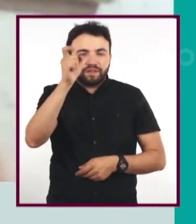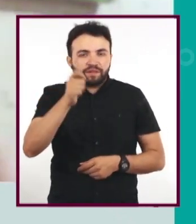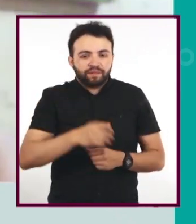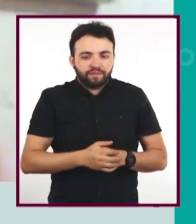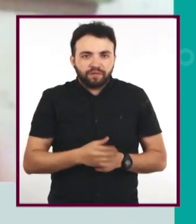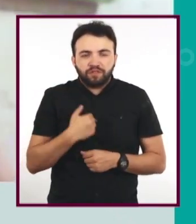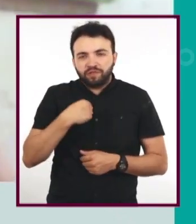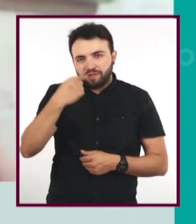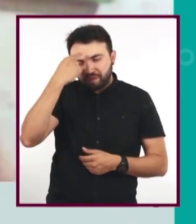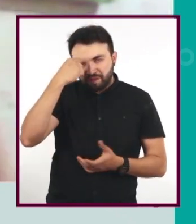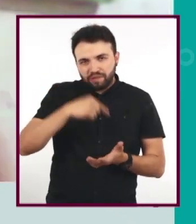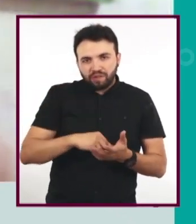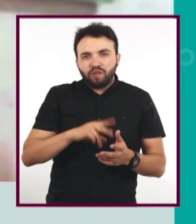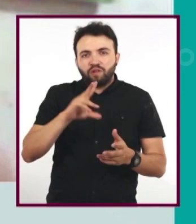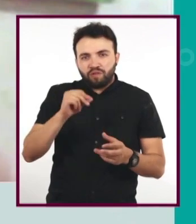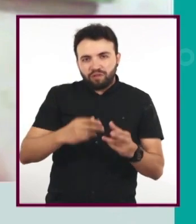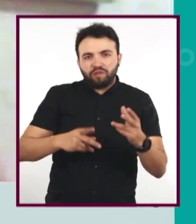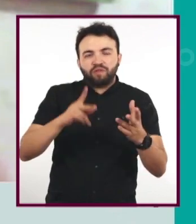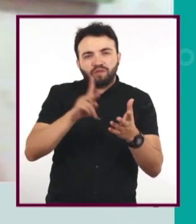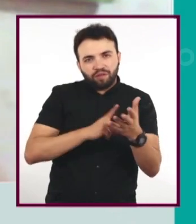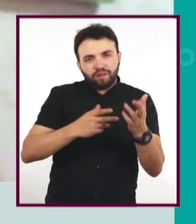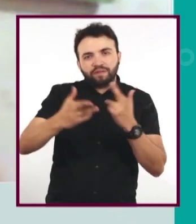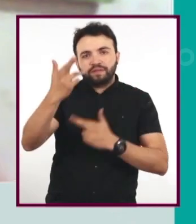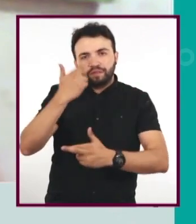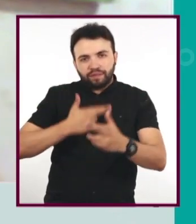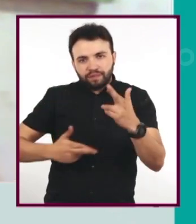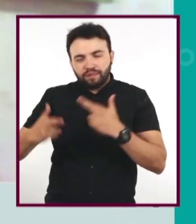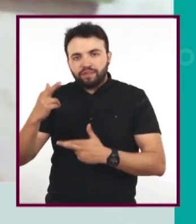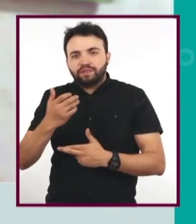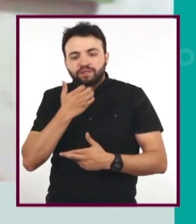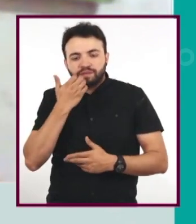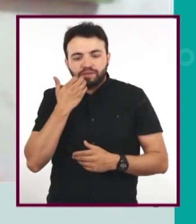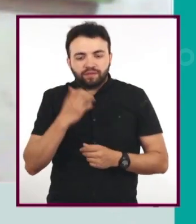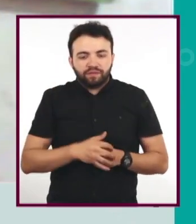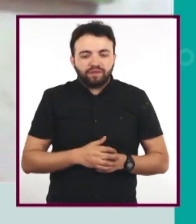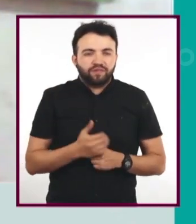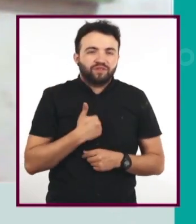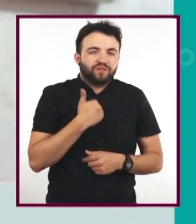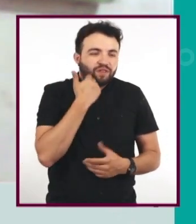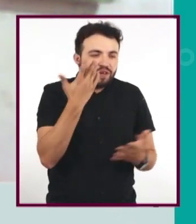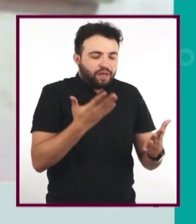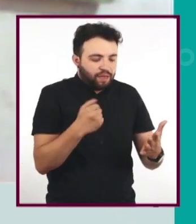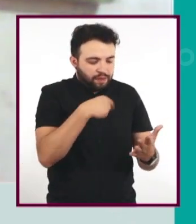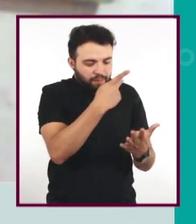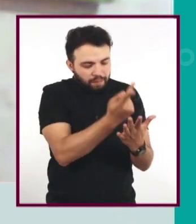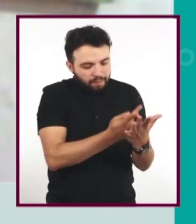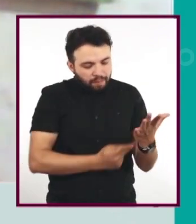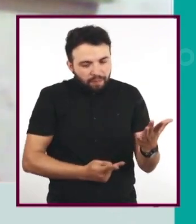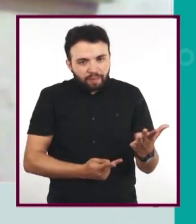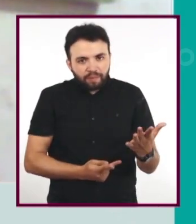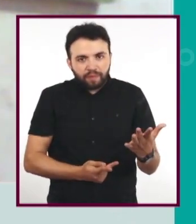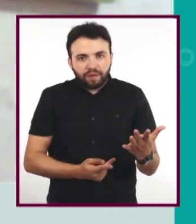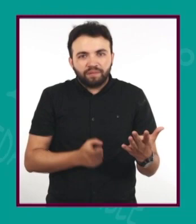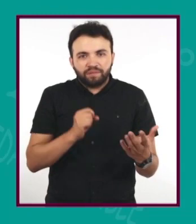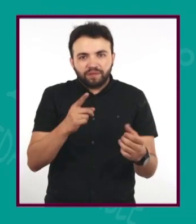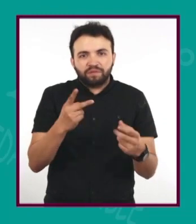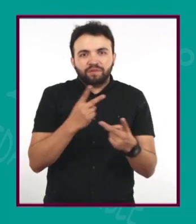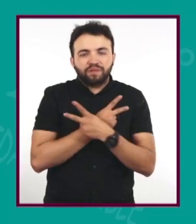los planes que ya no se pudieron realizar, esas vacaciones, principalmente el ver a mis seres